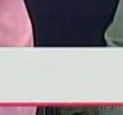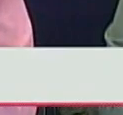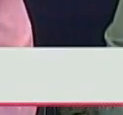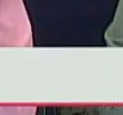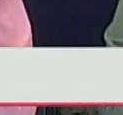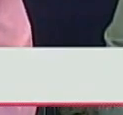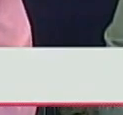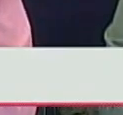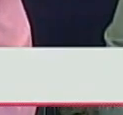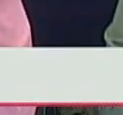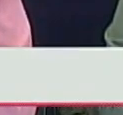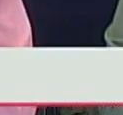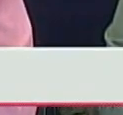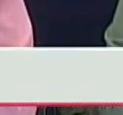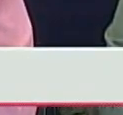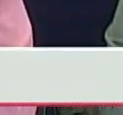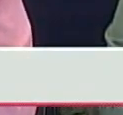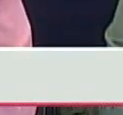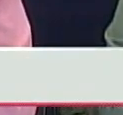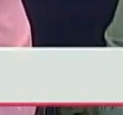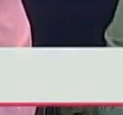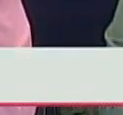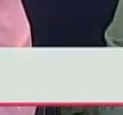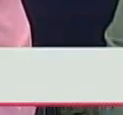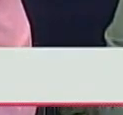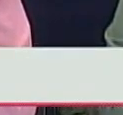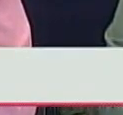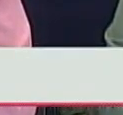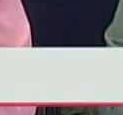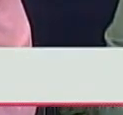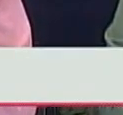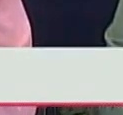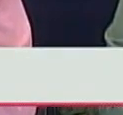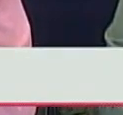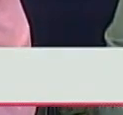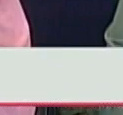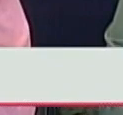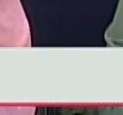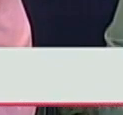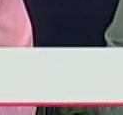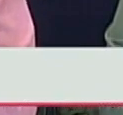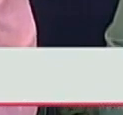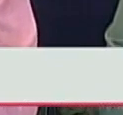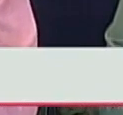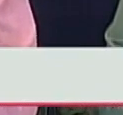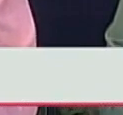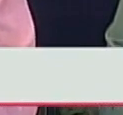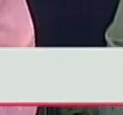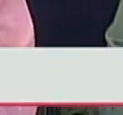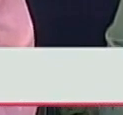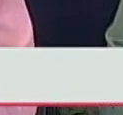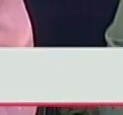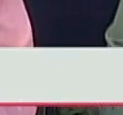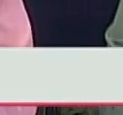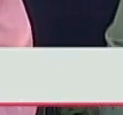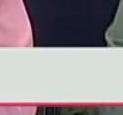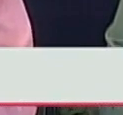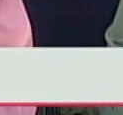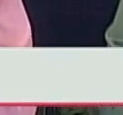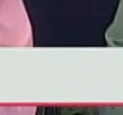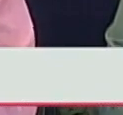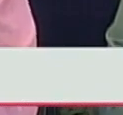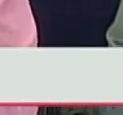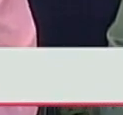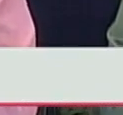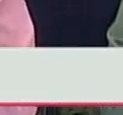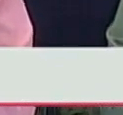votación para escoger nuestras 335 alcaldesas y alcaldes, que es muy sencillo de votar. Solamente entonces le decimos a todo el pueblo que